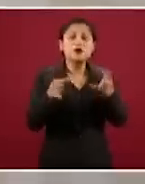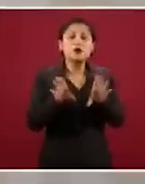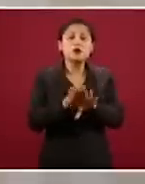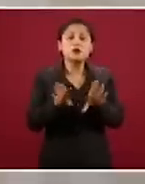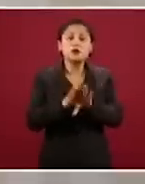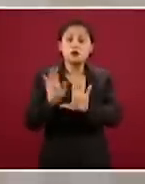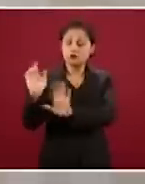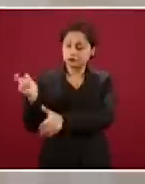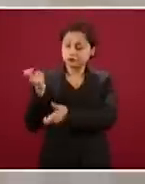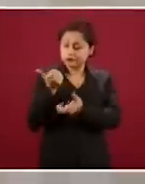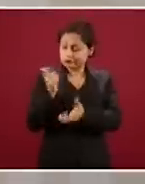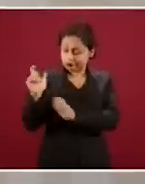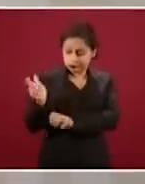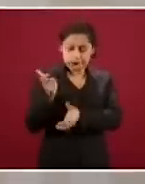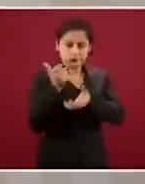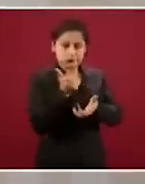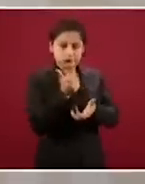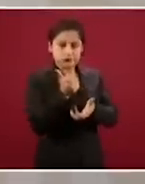recursos para